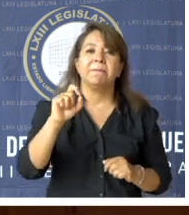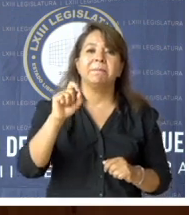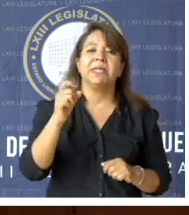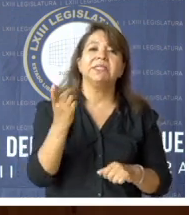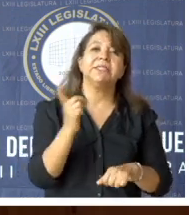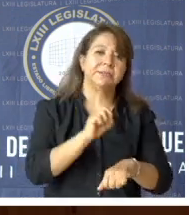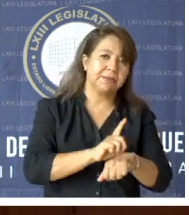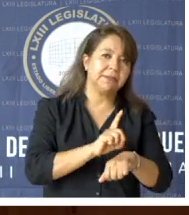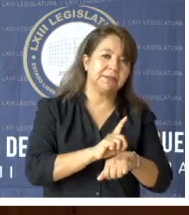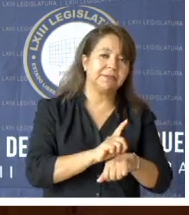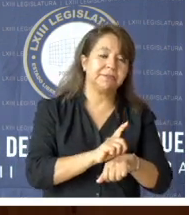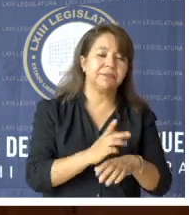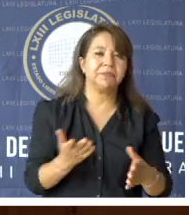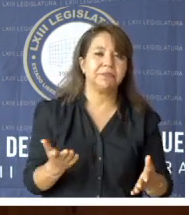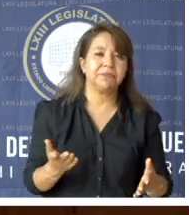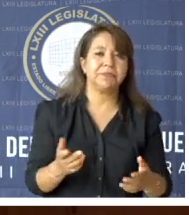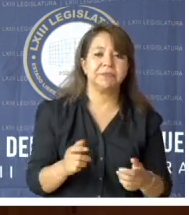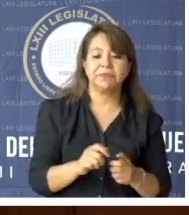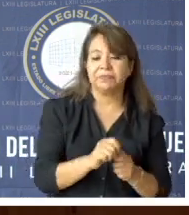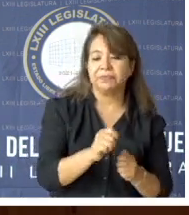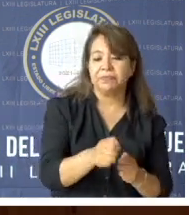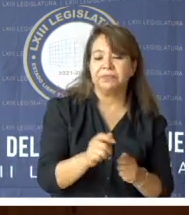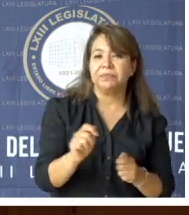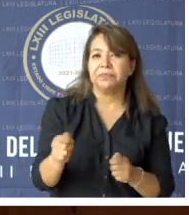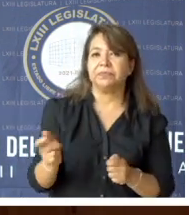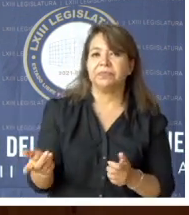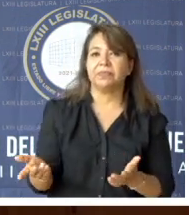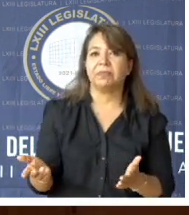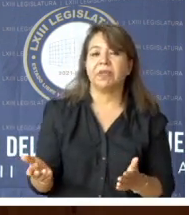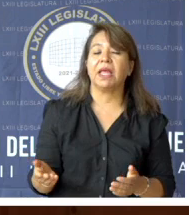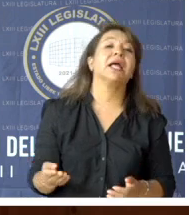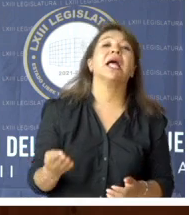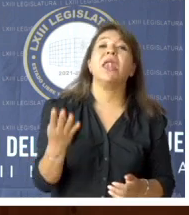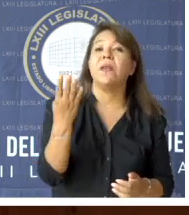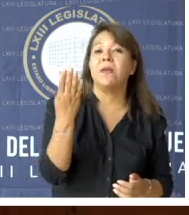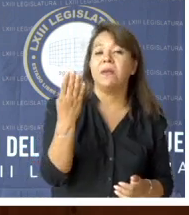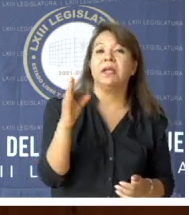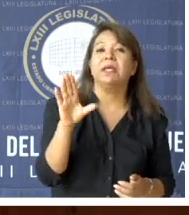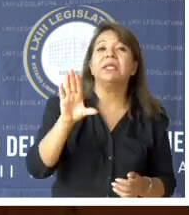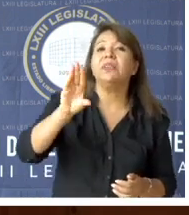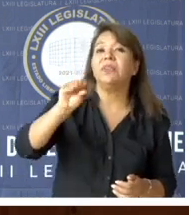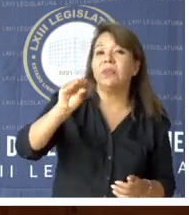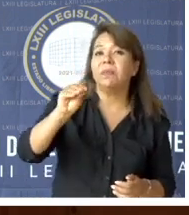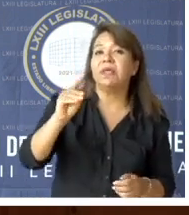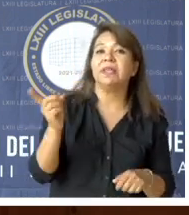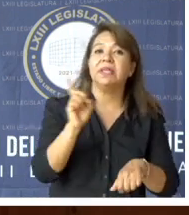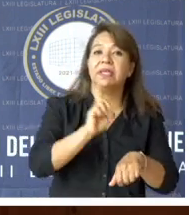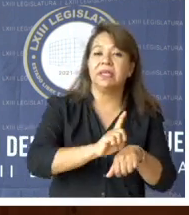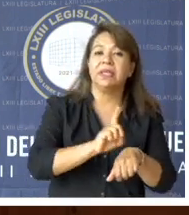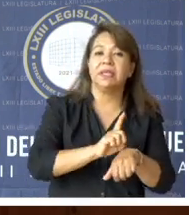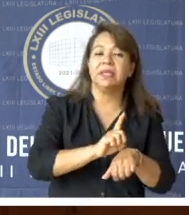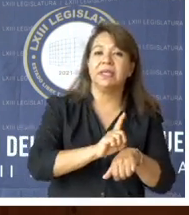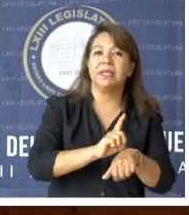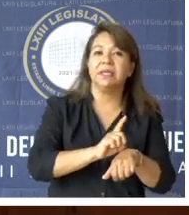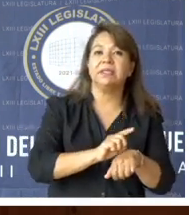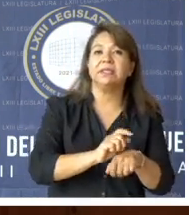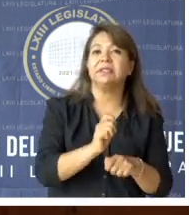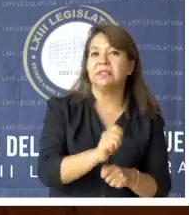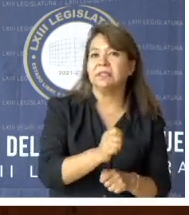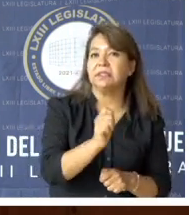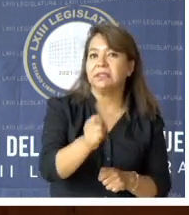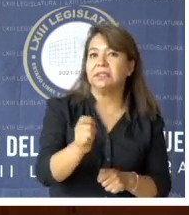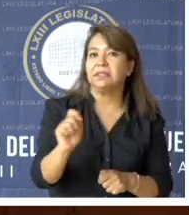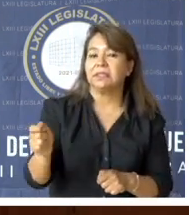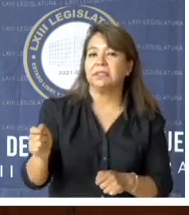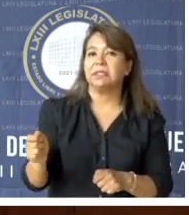utilidades. Ahora se logró como mínimo que sean 90 días de reparto de utilidades. Es un gran avance la